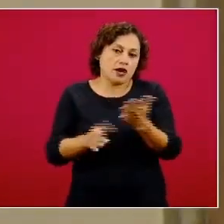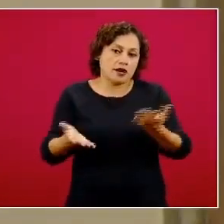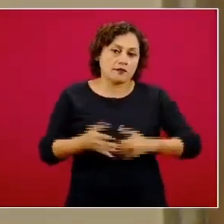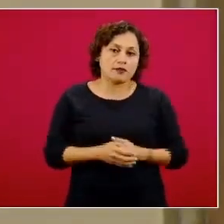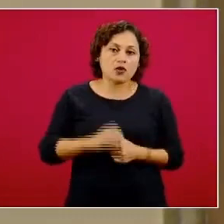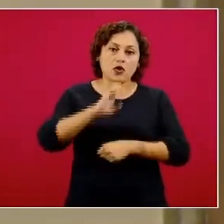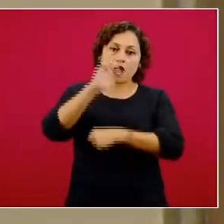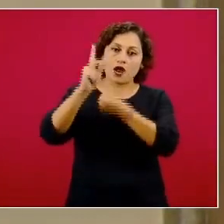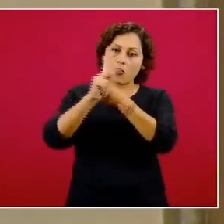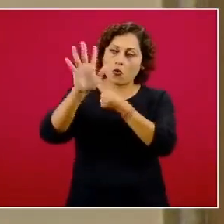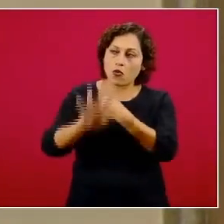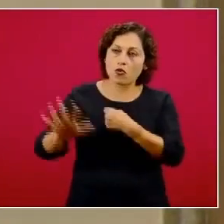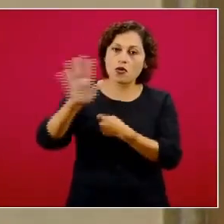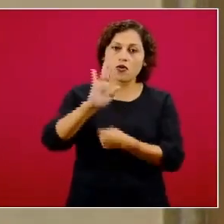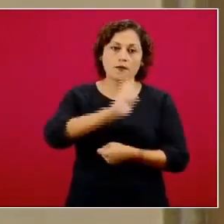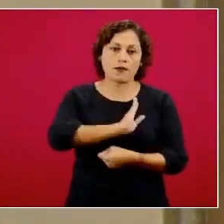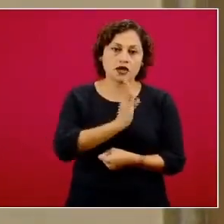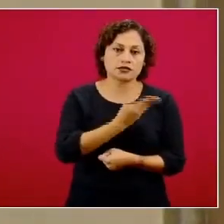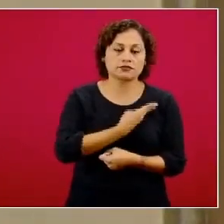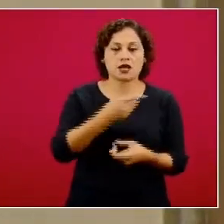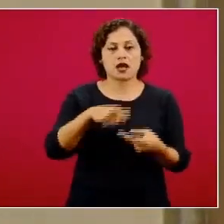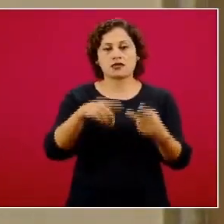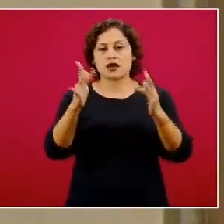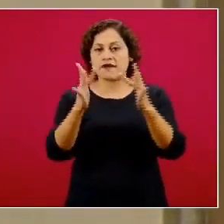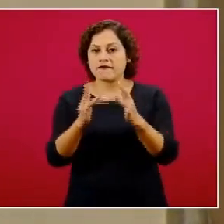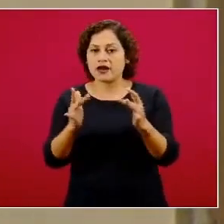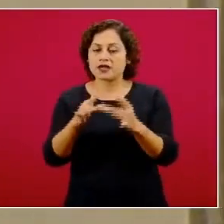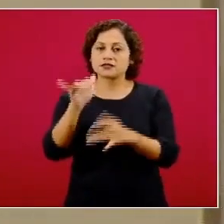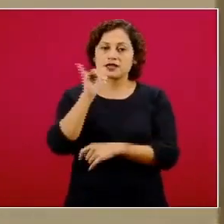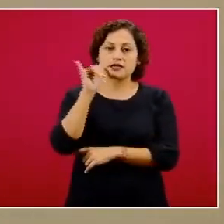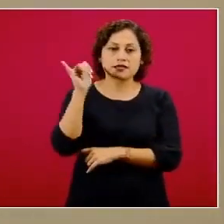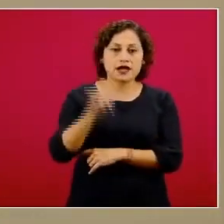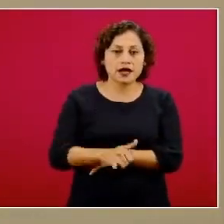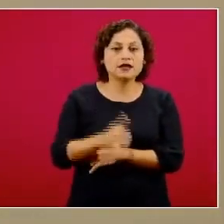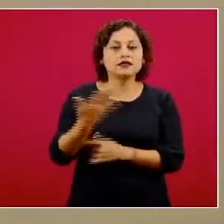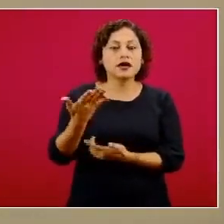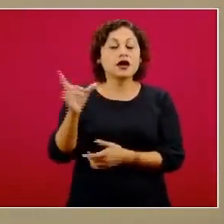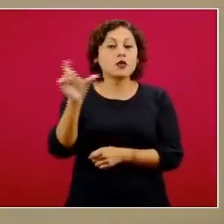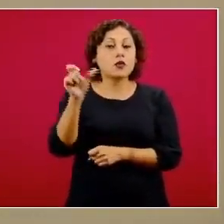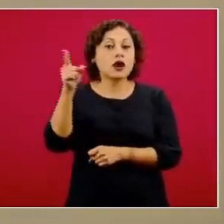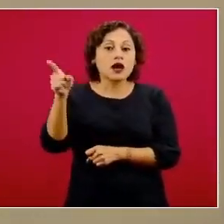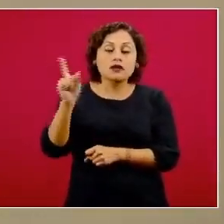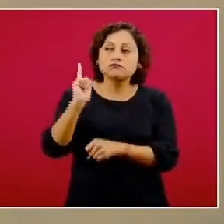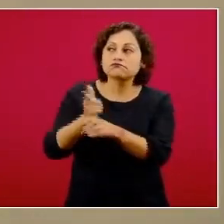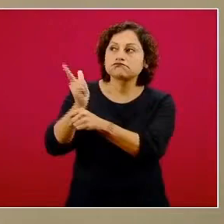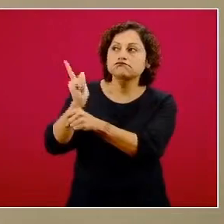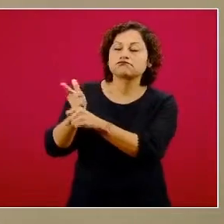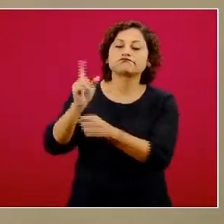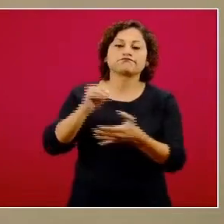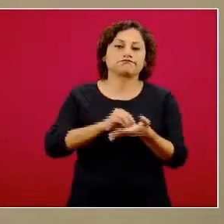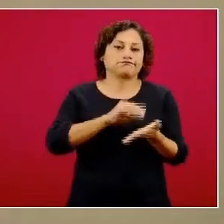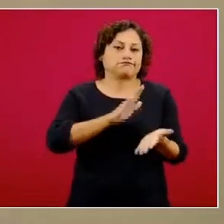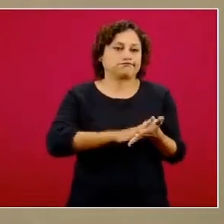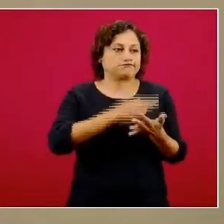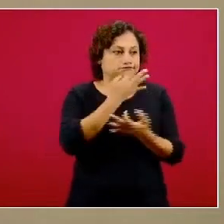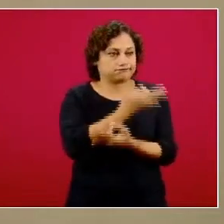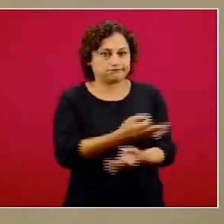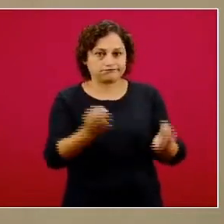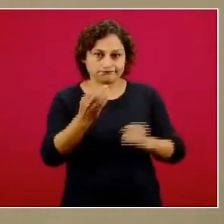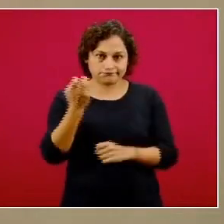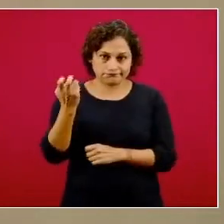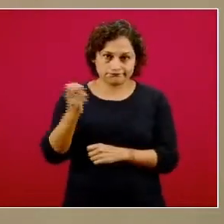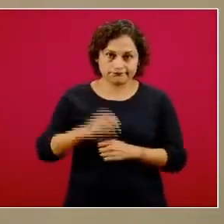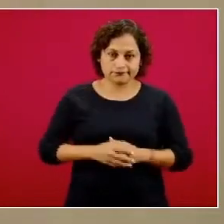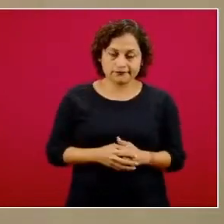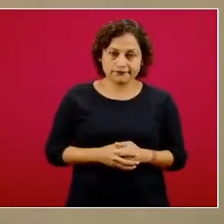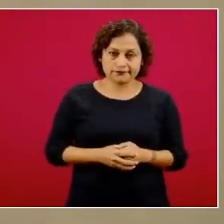de Europa, España, Francia, Italia, cuando empezó esta situación a propagarse en el continente